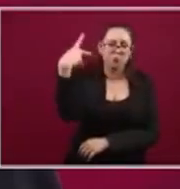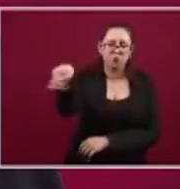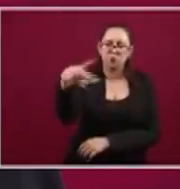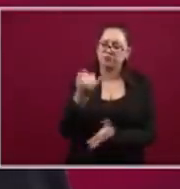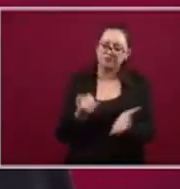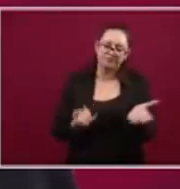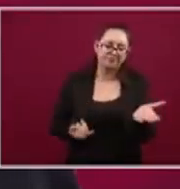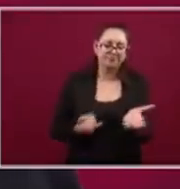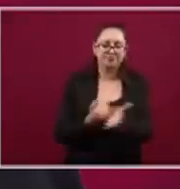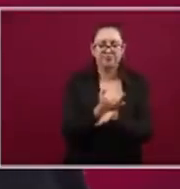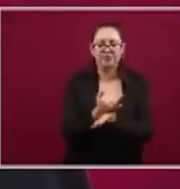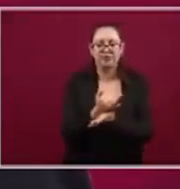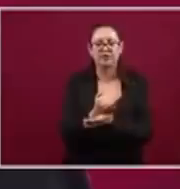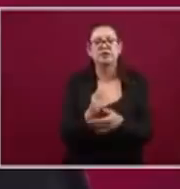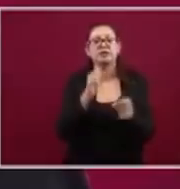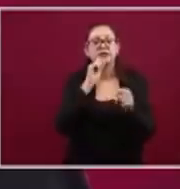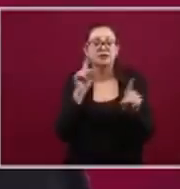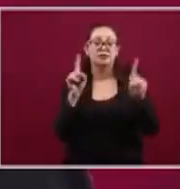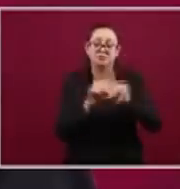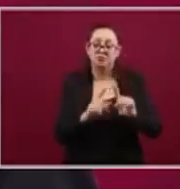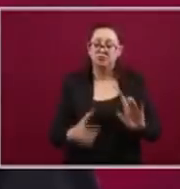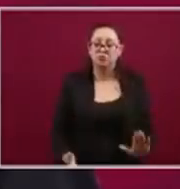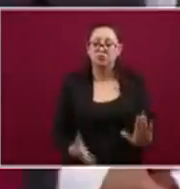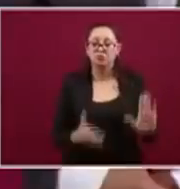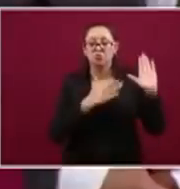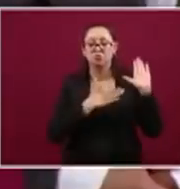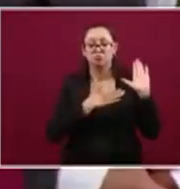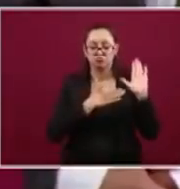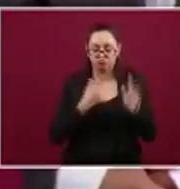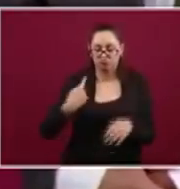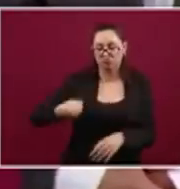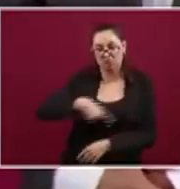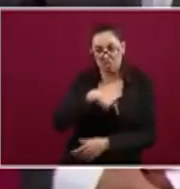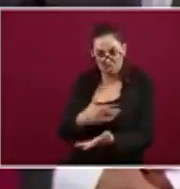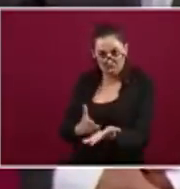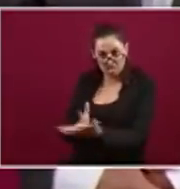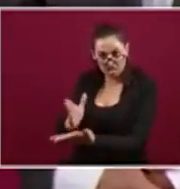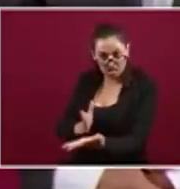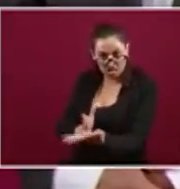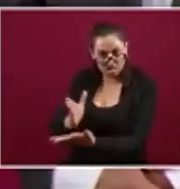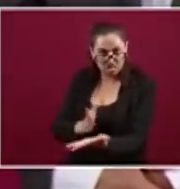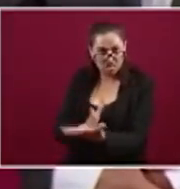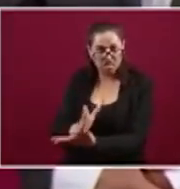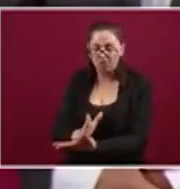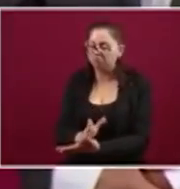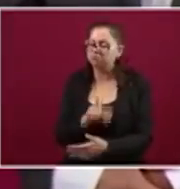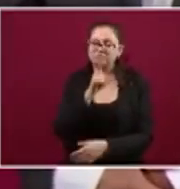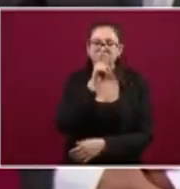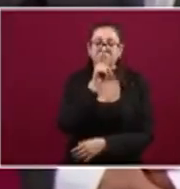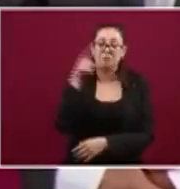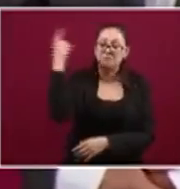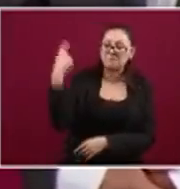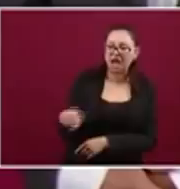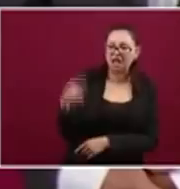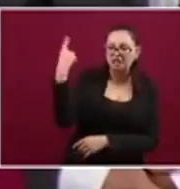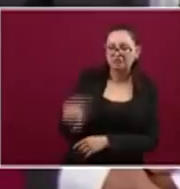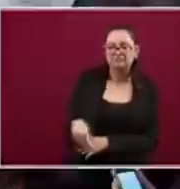de no tener injerencia de no dar línea